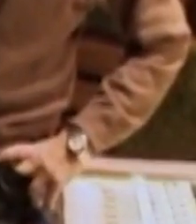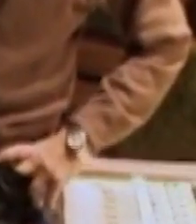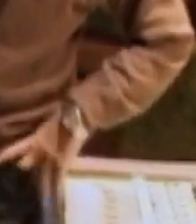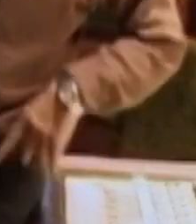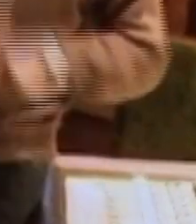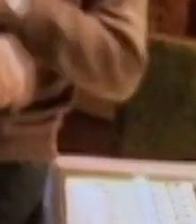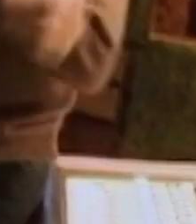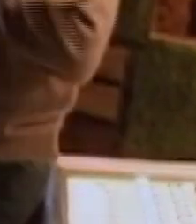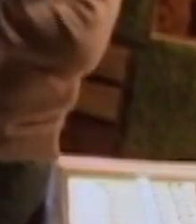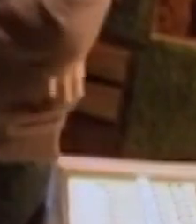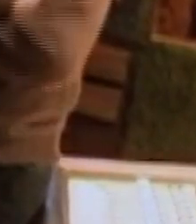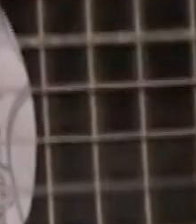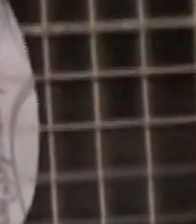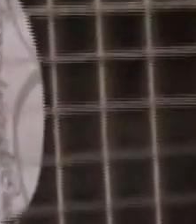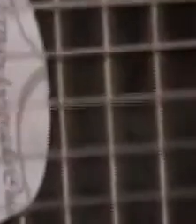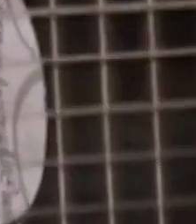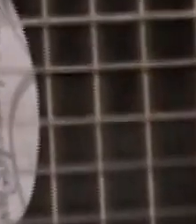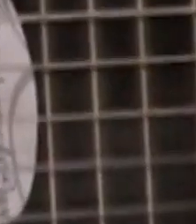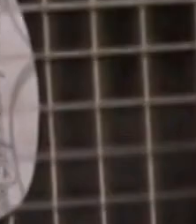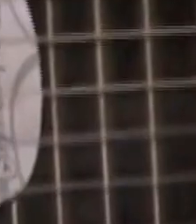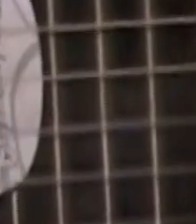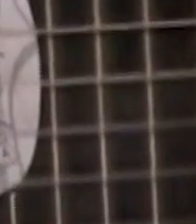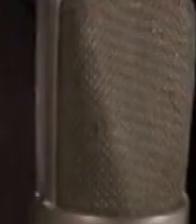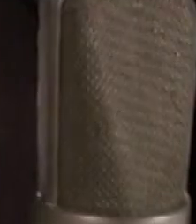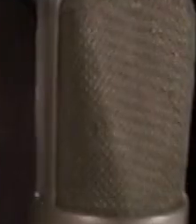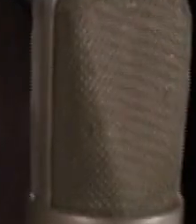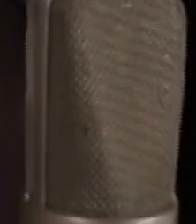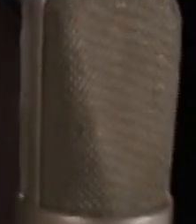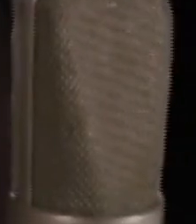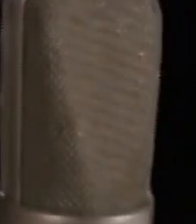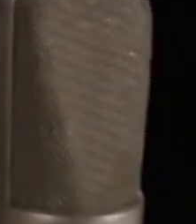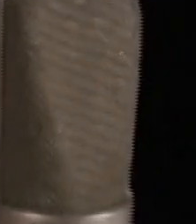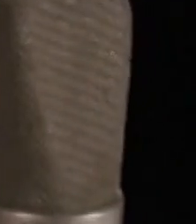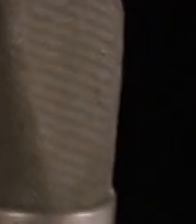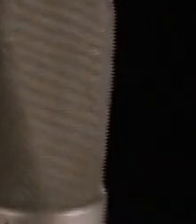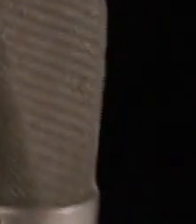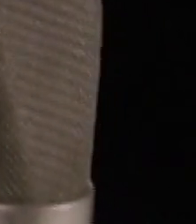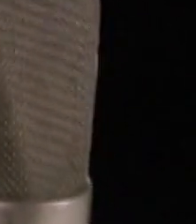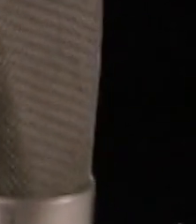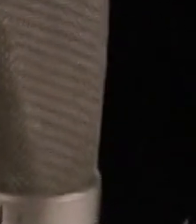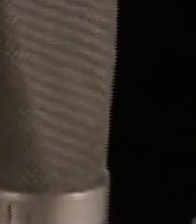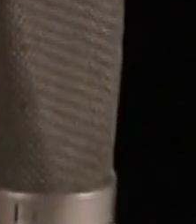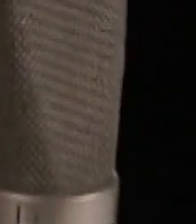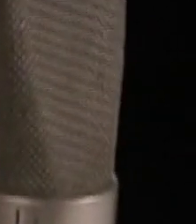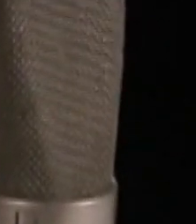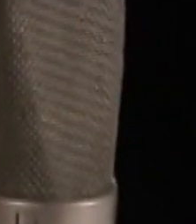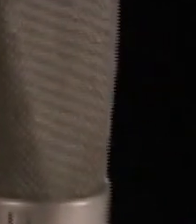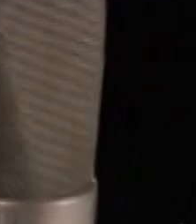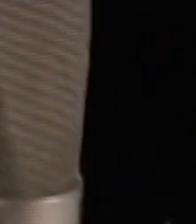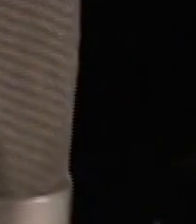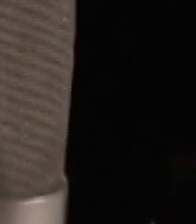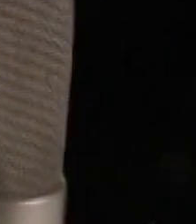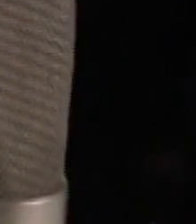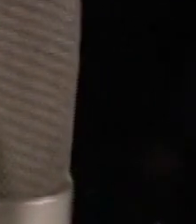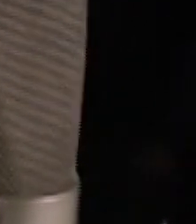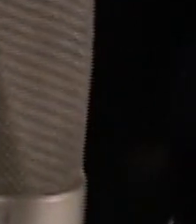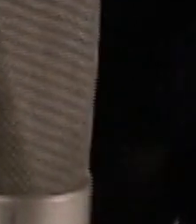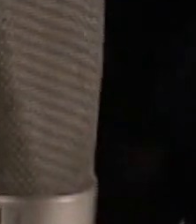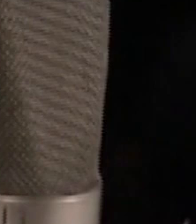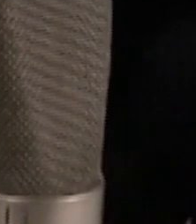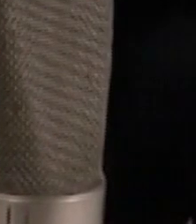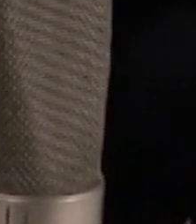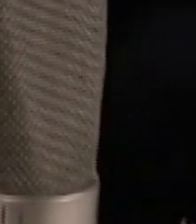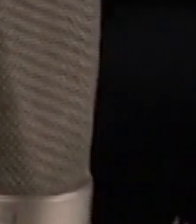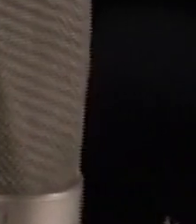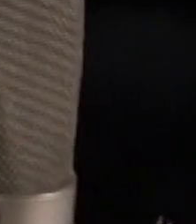no funcionan, pero hay que probarlas. Liliana Herrero. El viento me cogió cosas que siempre llevo conmigo, me dijo que recordaba